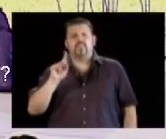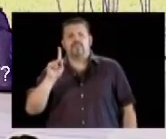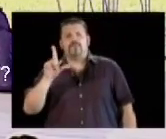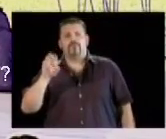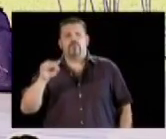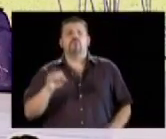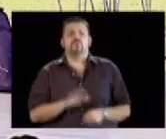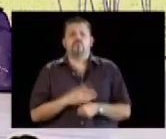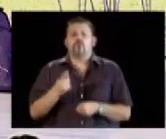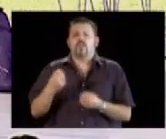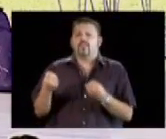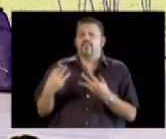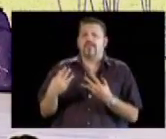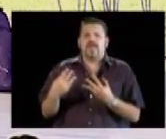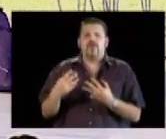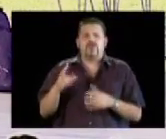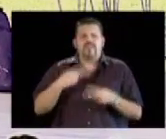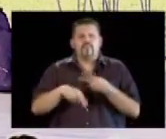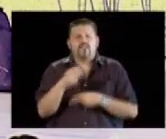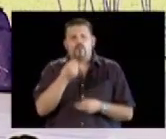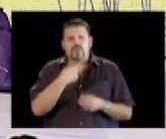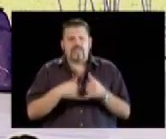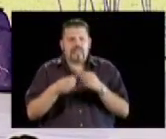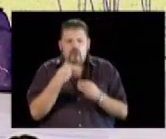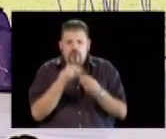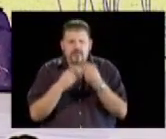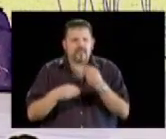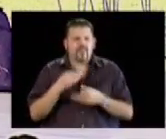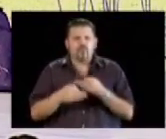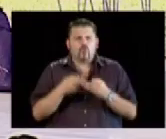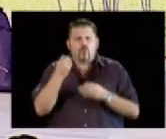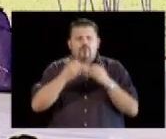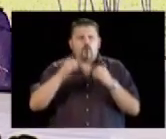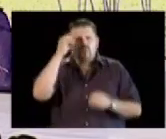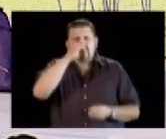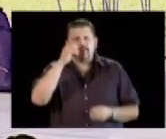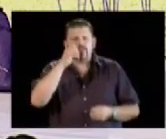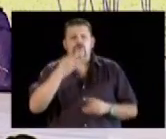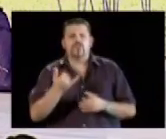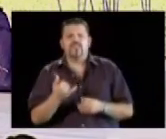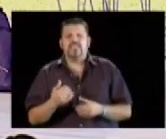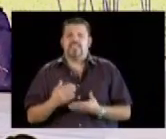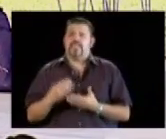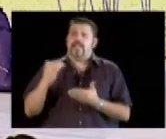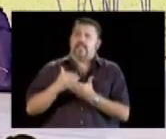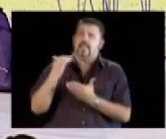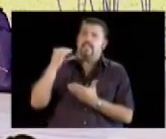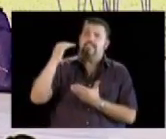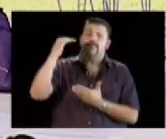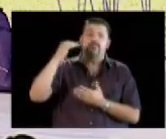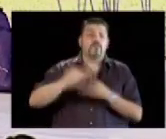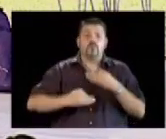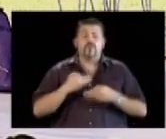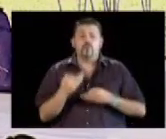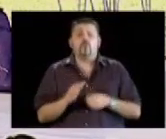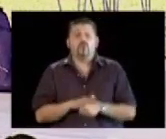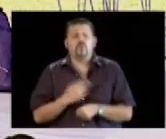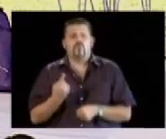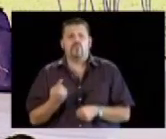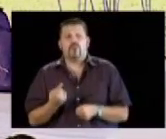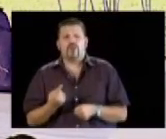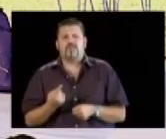de venir los alimentos? Por el proceso de los alimentos, la conservación, el proceso de crecimiento, los herbicidas, pesticidas,